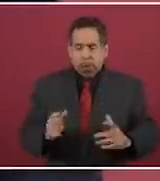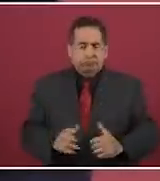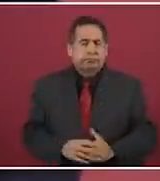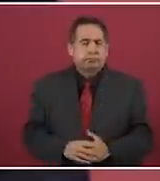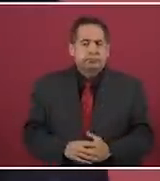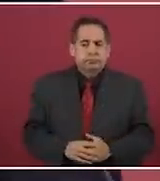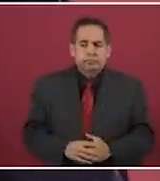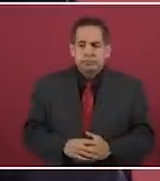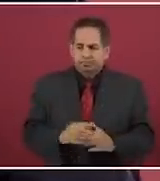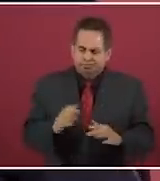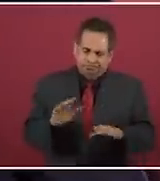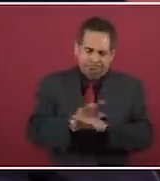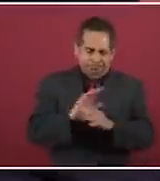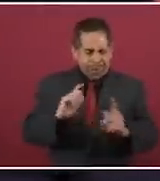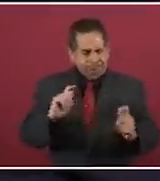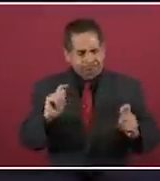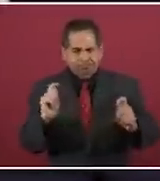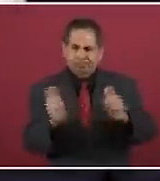es una transformación,